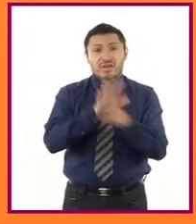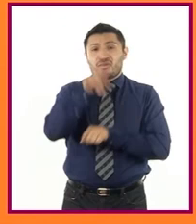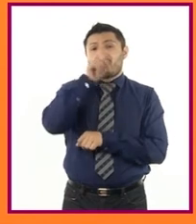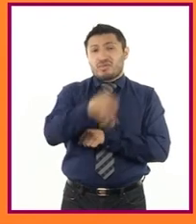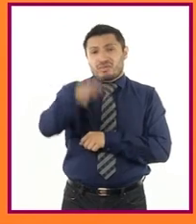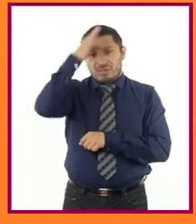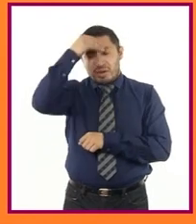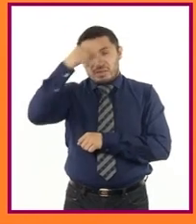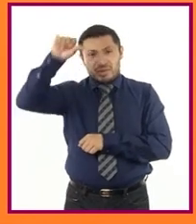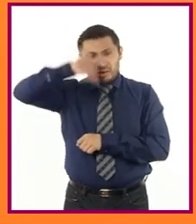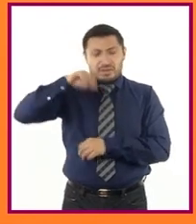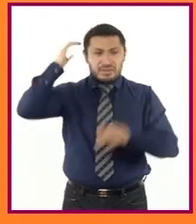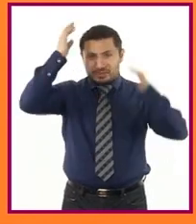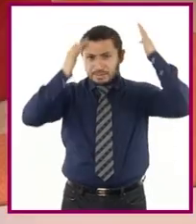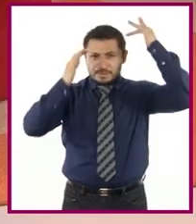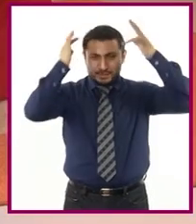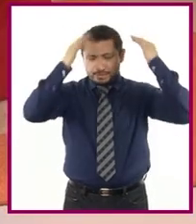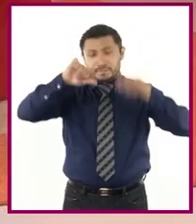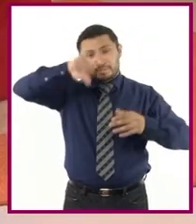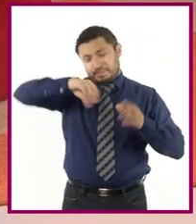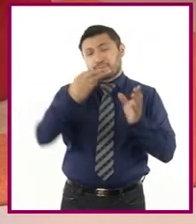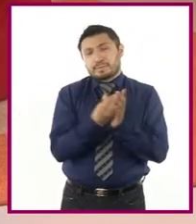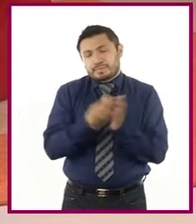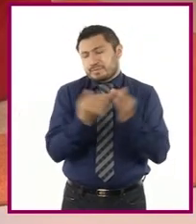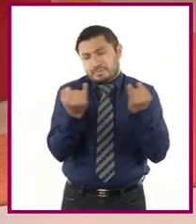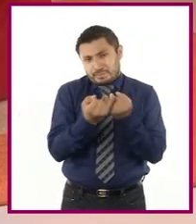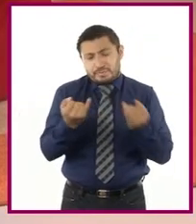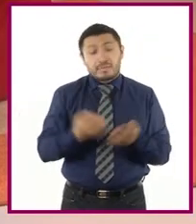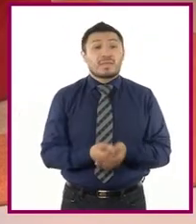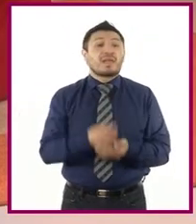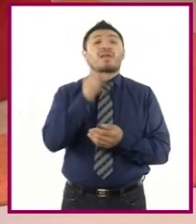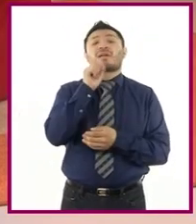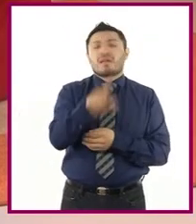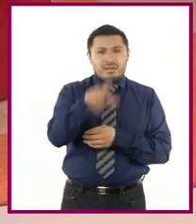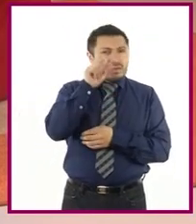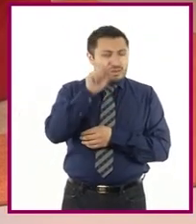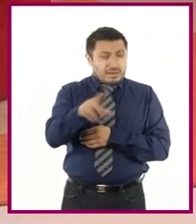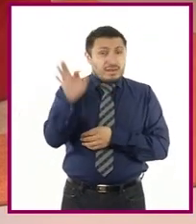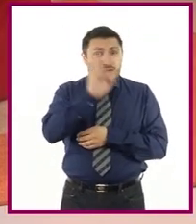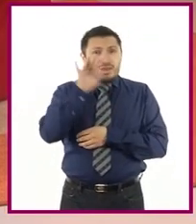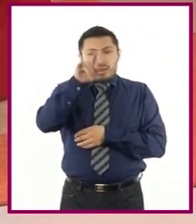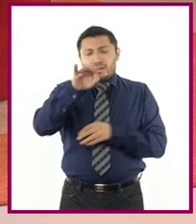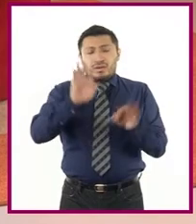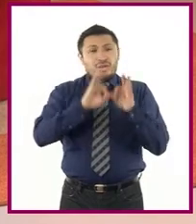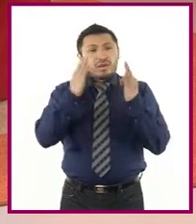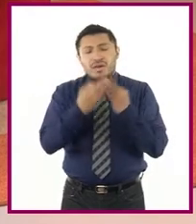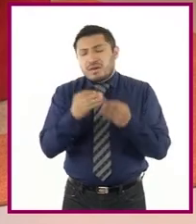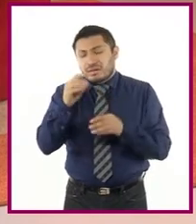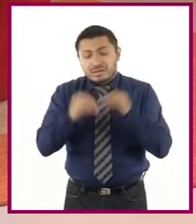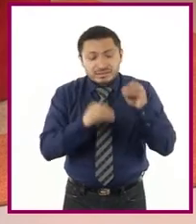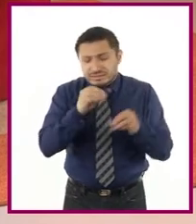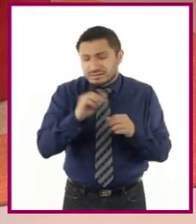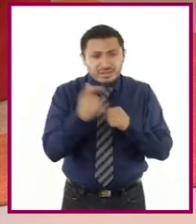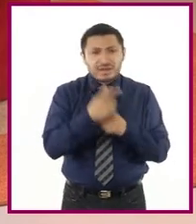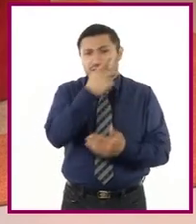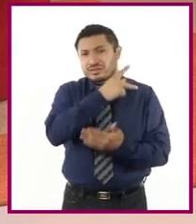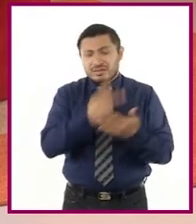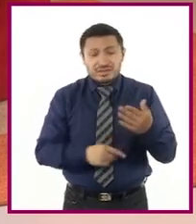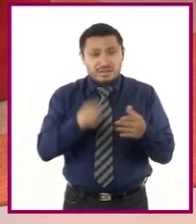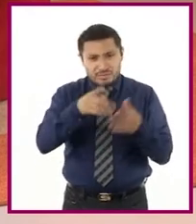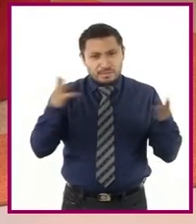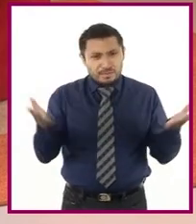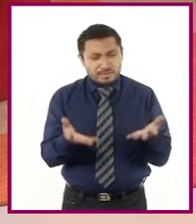y reflexionaron en esta sesión. Y por supuesto, si tienen algún proceso técnico que planear, anímense